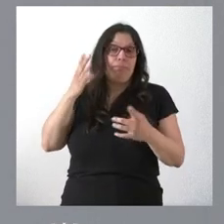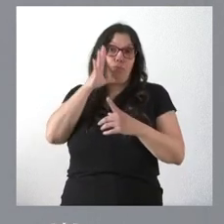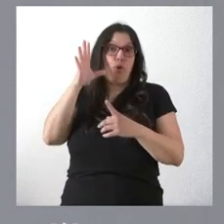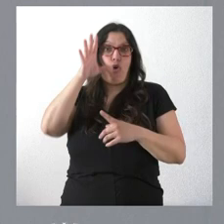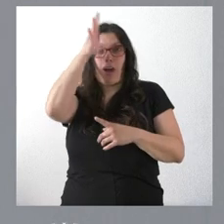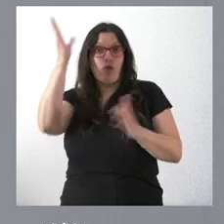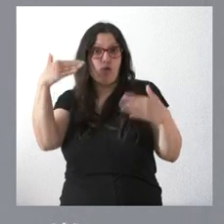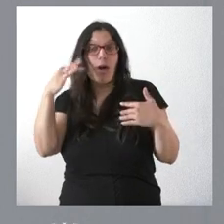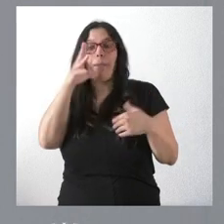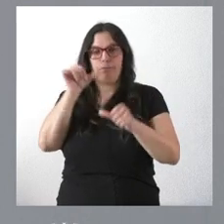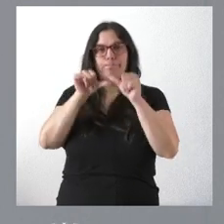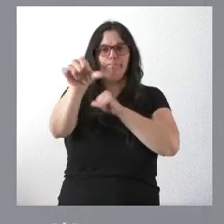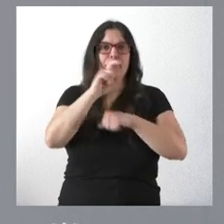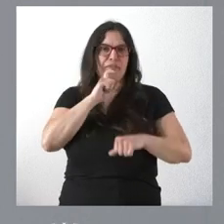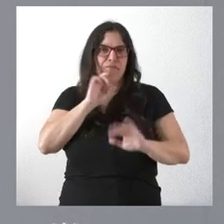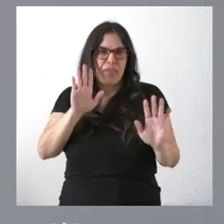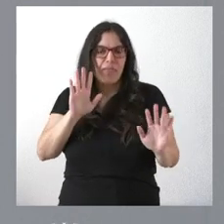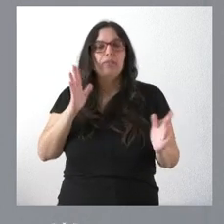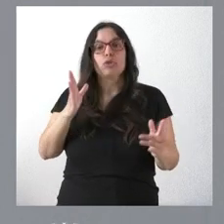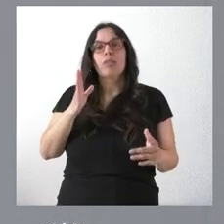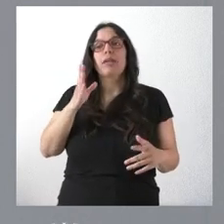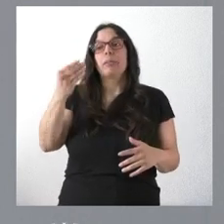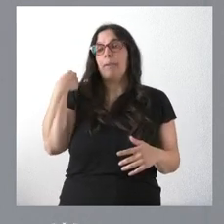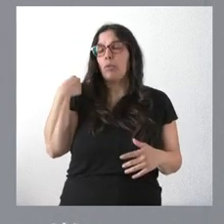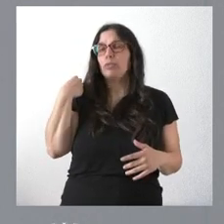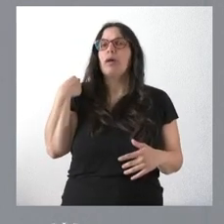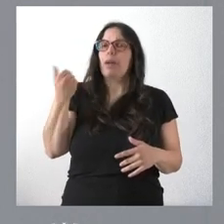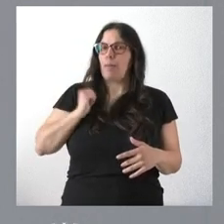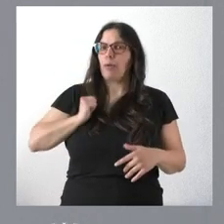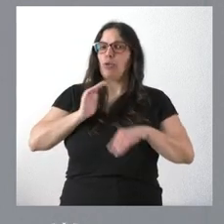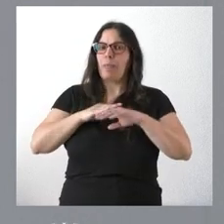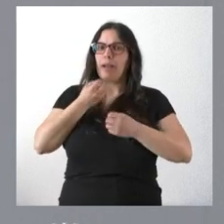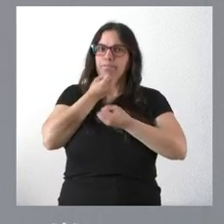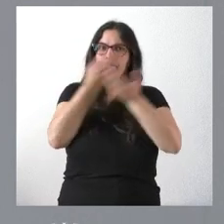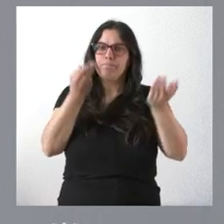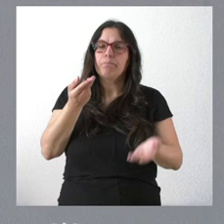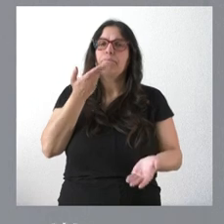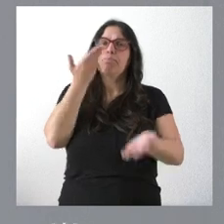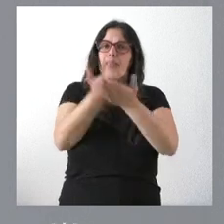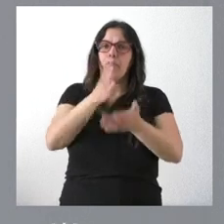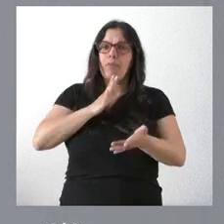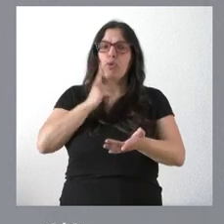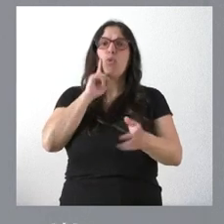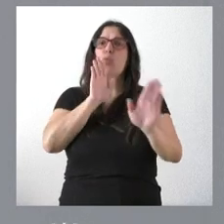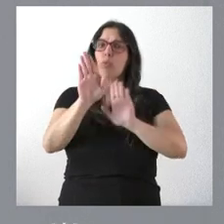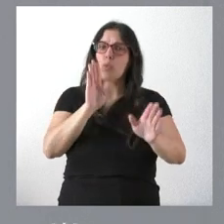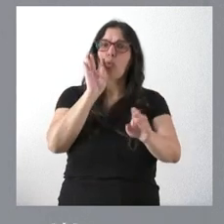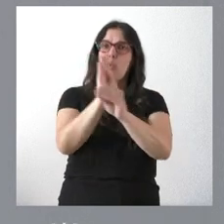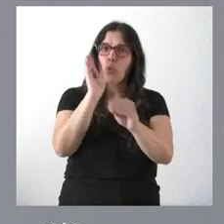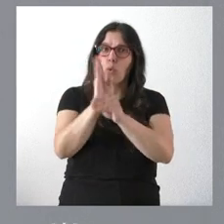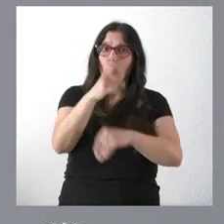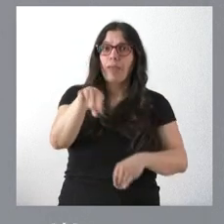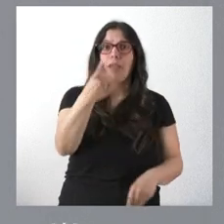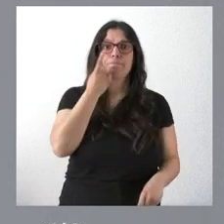en todo el ejercicio y siempre es buen momento este tipo de preguntas para insistir en la prudencia, para decir que nosotros reafirmamos